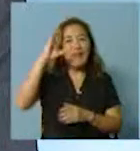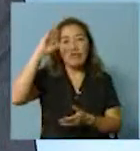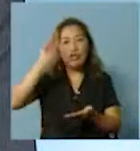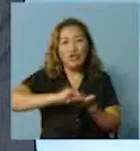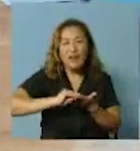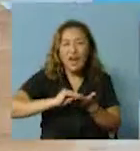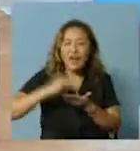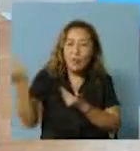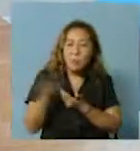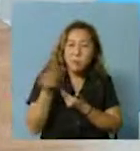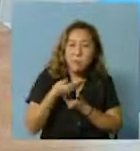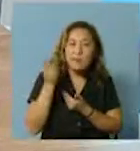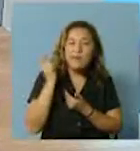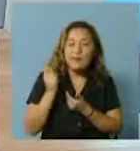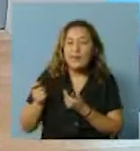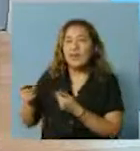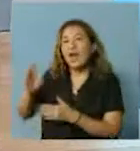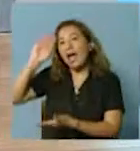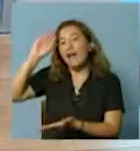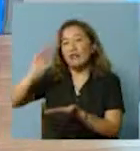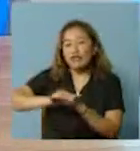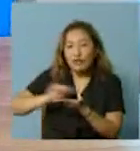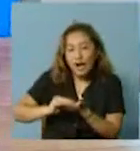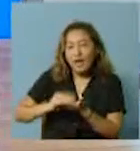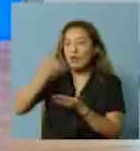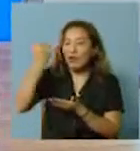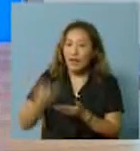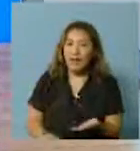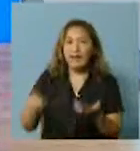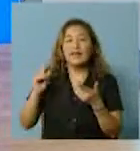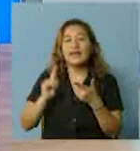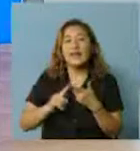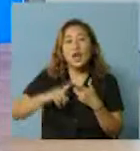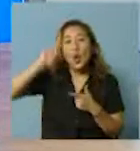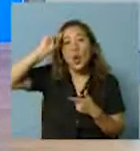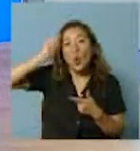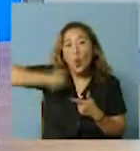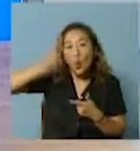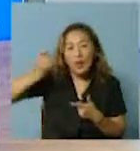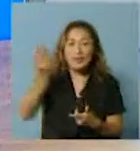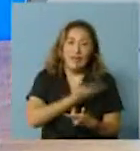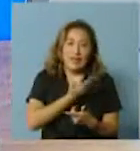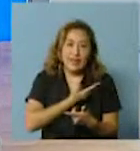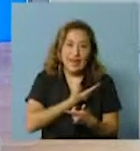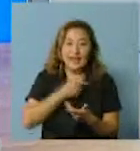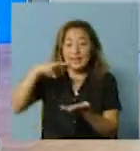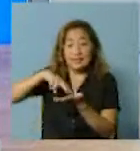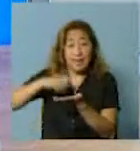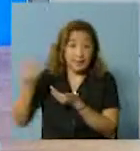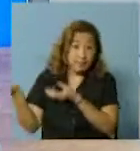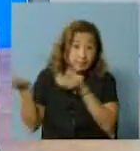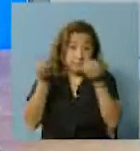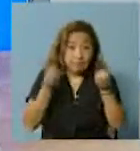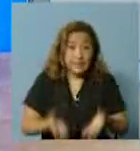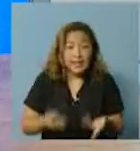invitación a los abogados a los van a estar presentes jueces federales y fiscales federales alta los